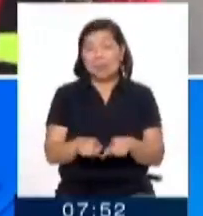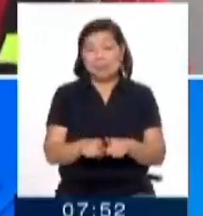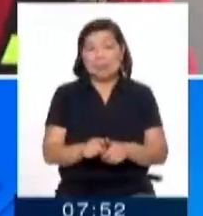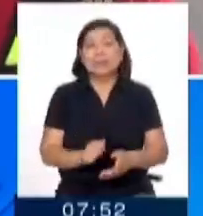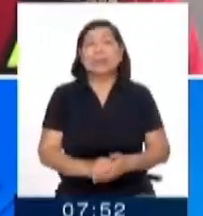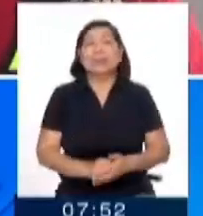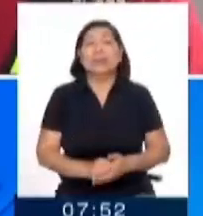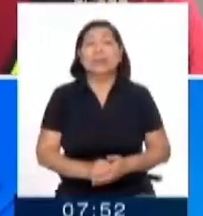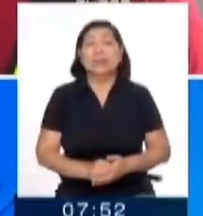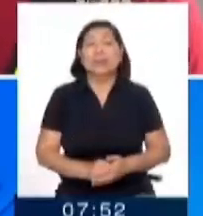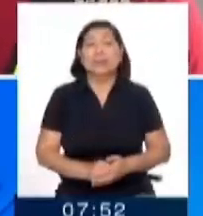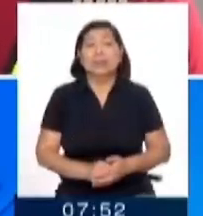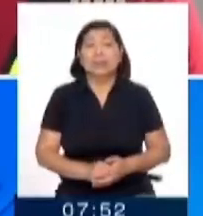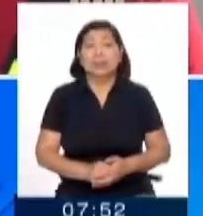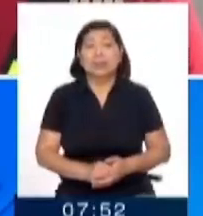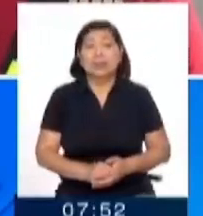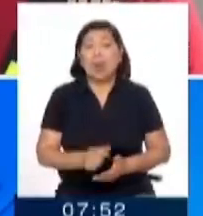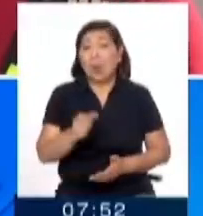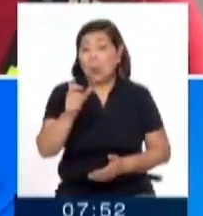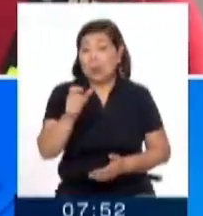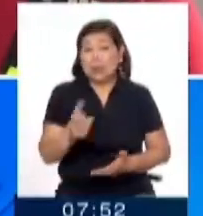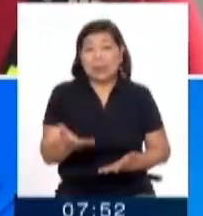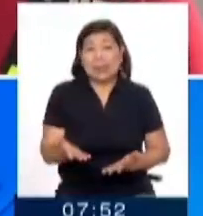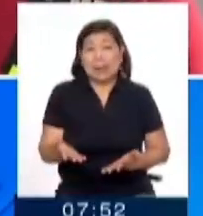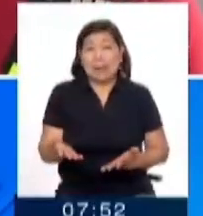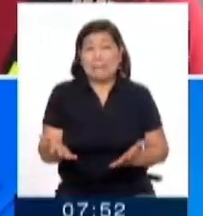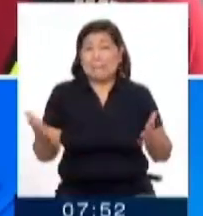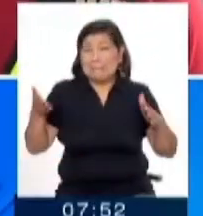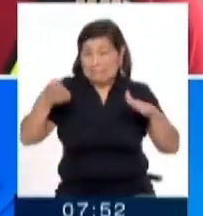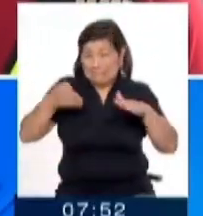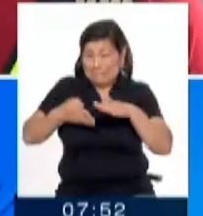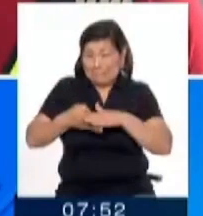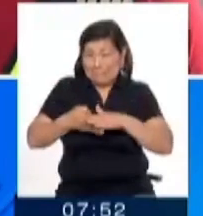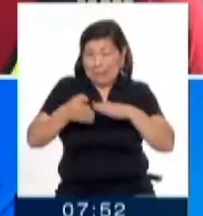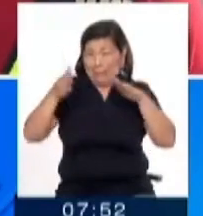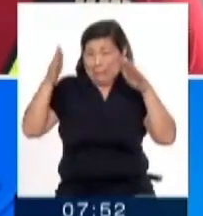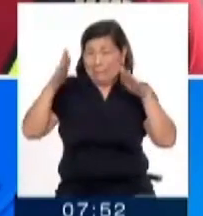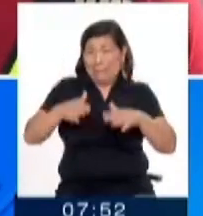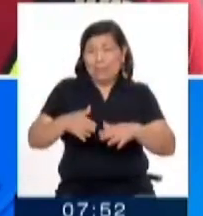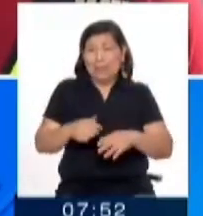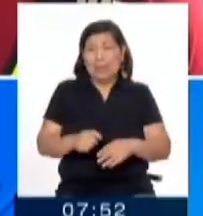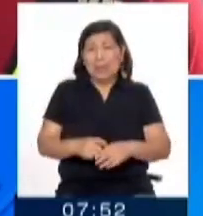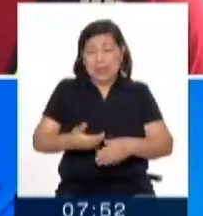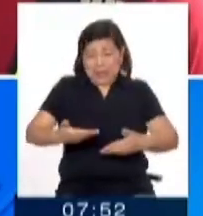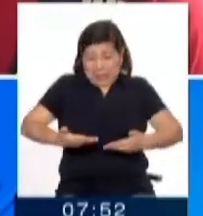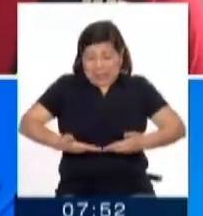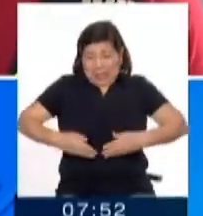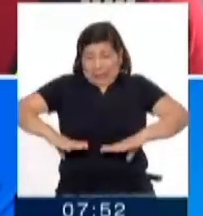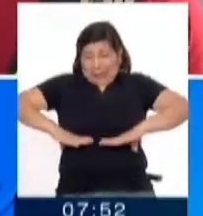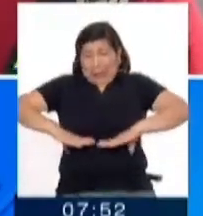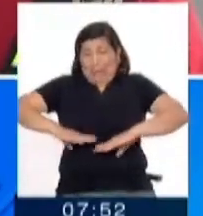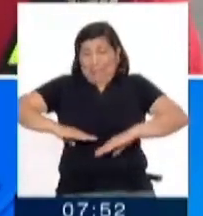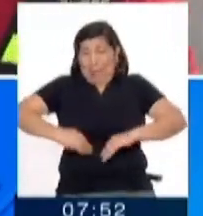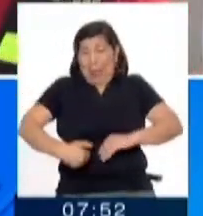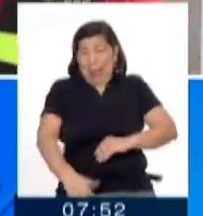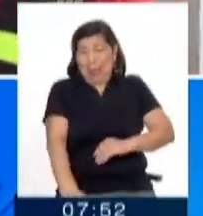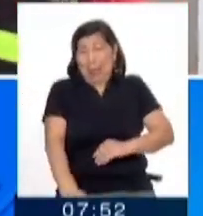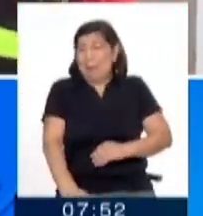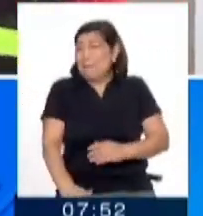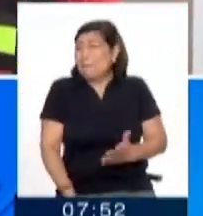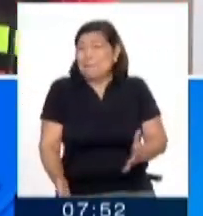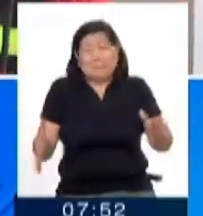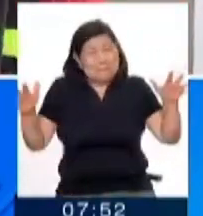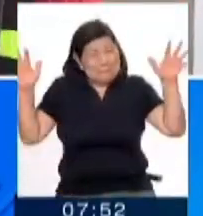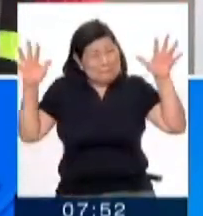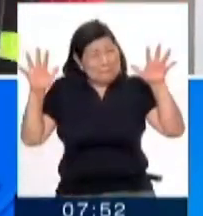trabajador? Mire, encontramos a una persona atrapada dentro de una máquina excavadora, desde la cintura hacia abajo, hacia los pies, producto del